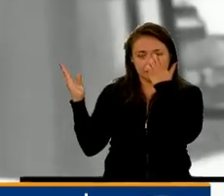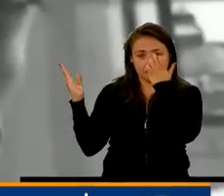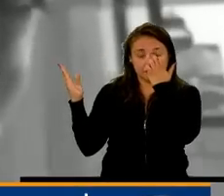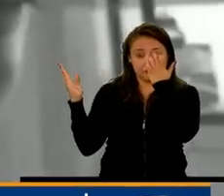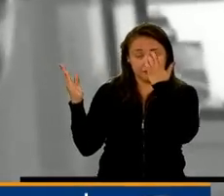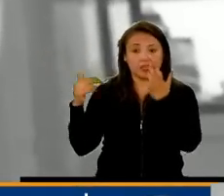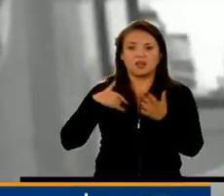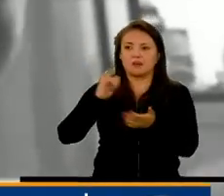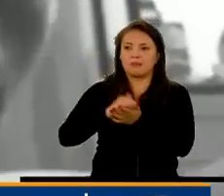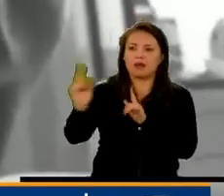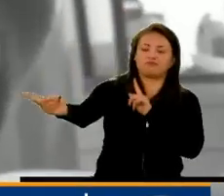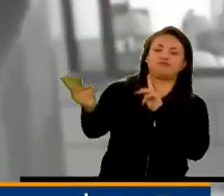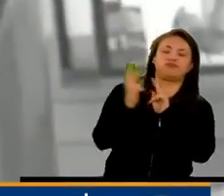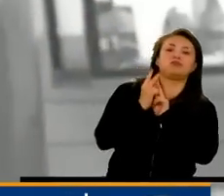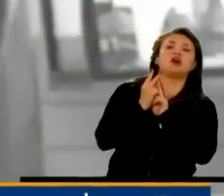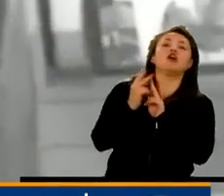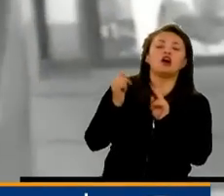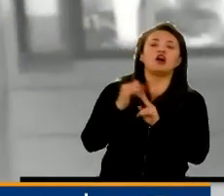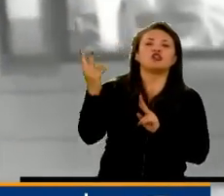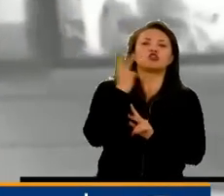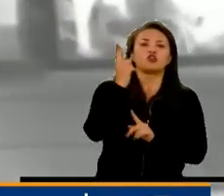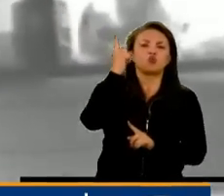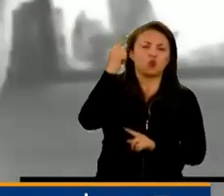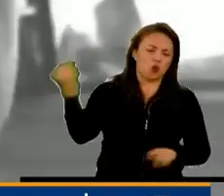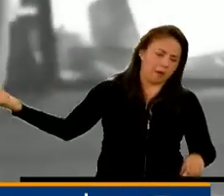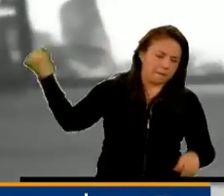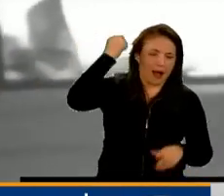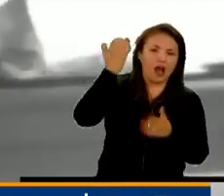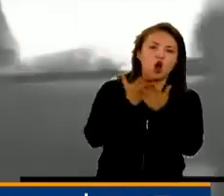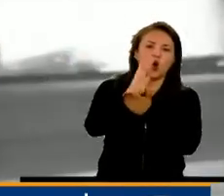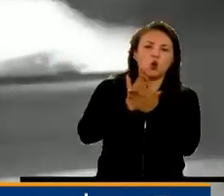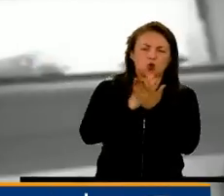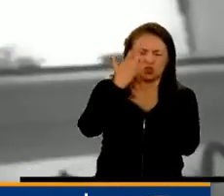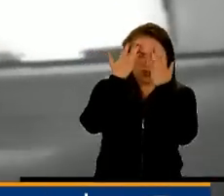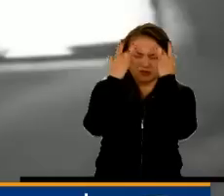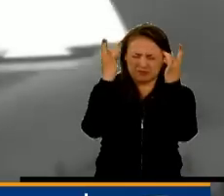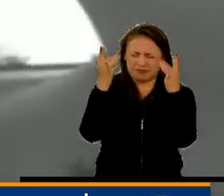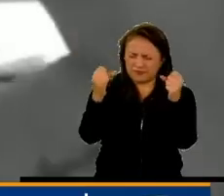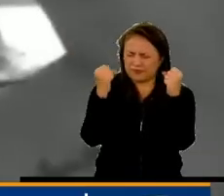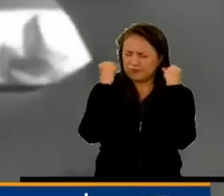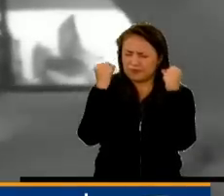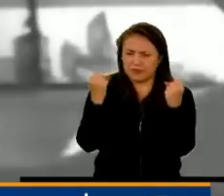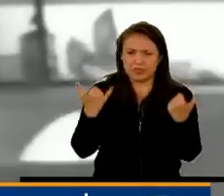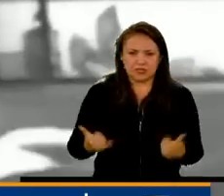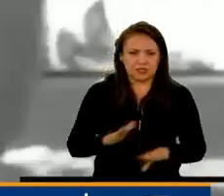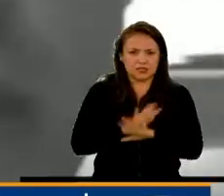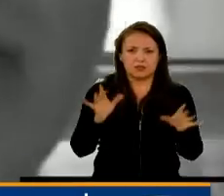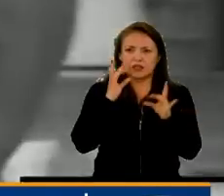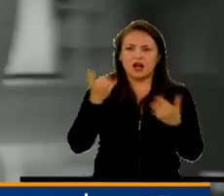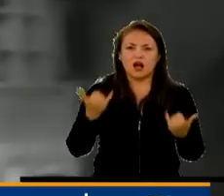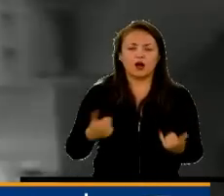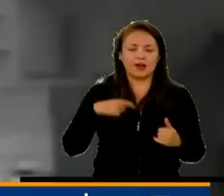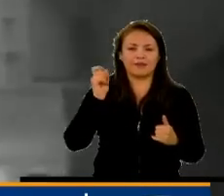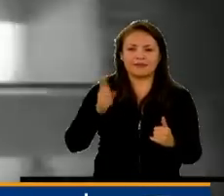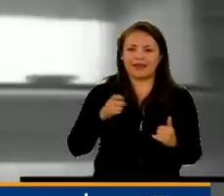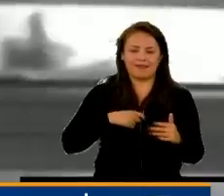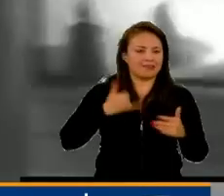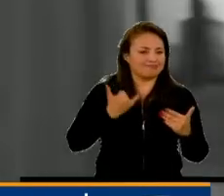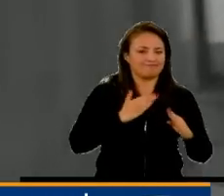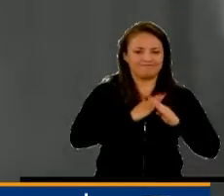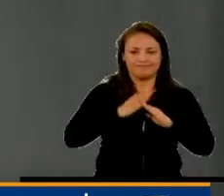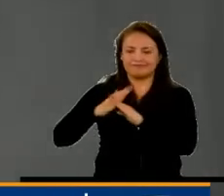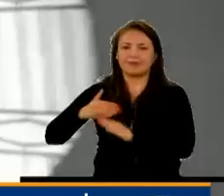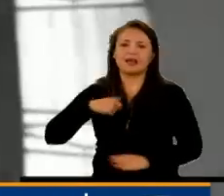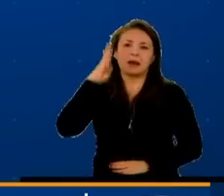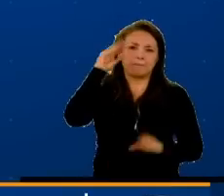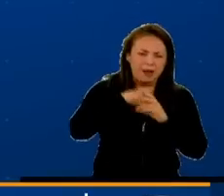Fui atacado por dos hombres. Uno de ellos me golpeó en la cabeza con un cuchillo y tengo un dolor de cabeza enorme en esos momentos. Tengo que bloquear mis cuentas bancarias. Es